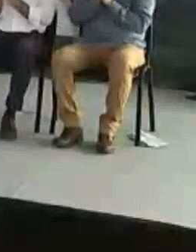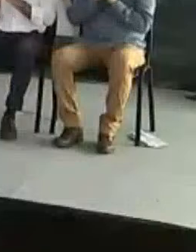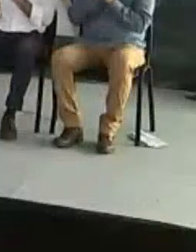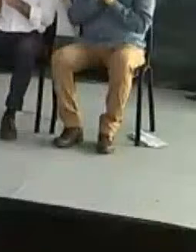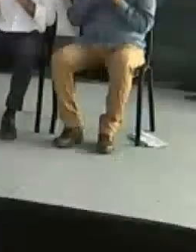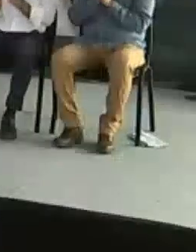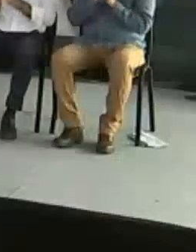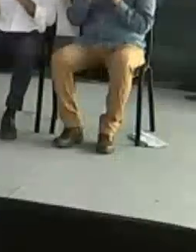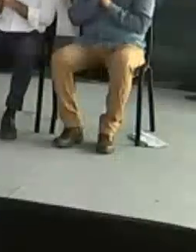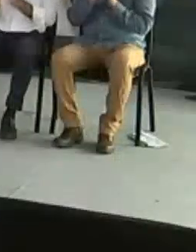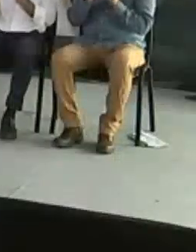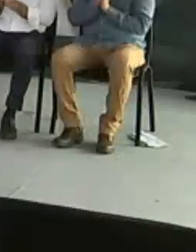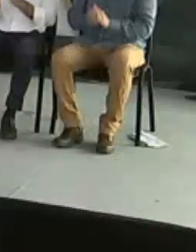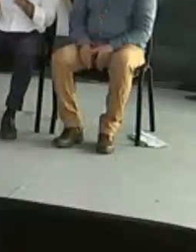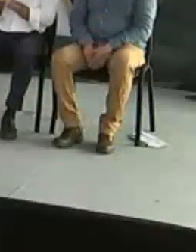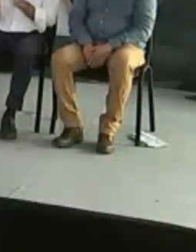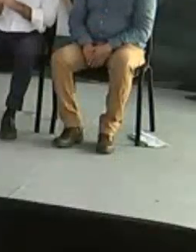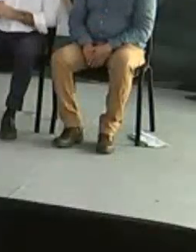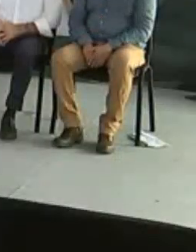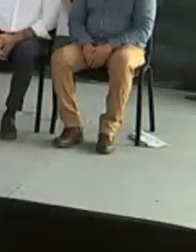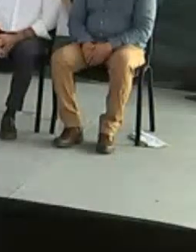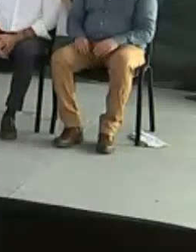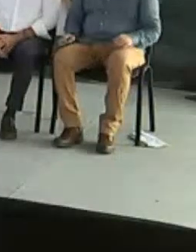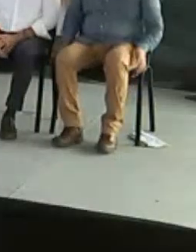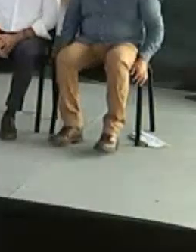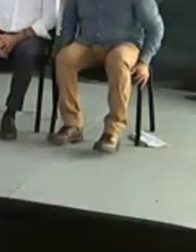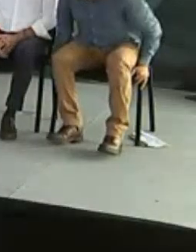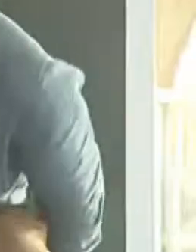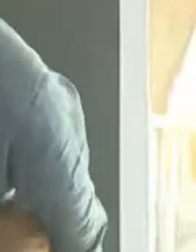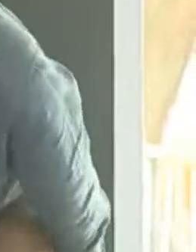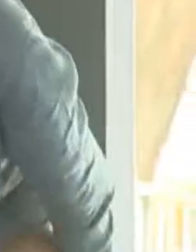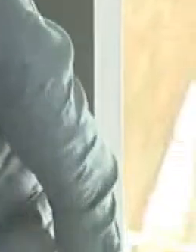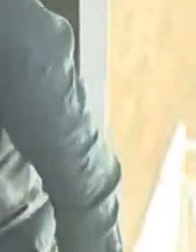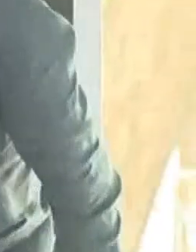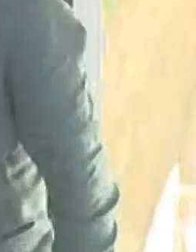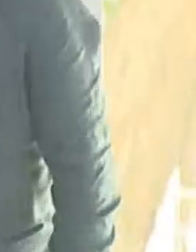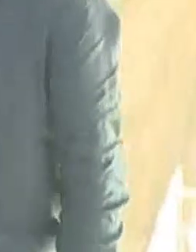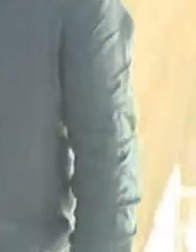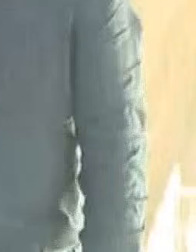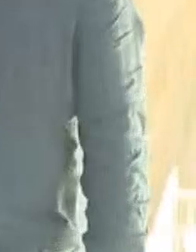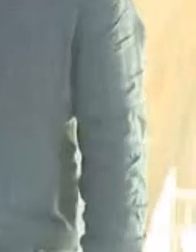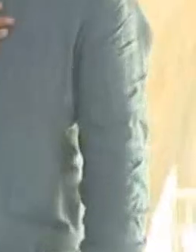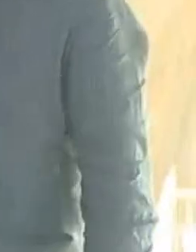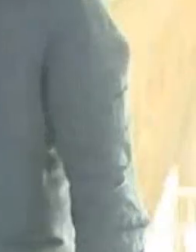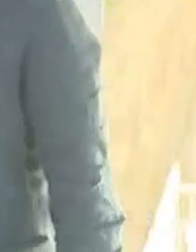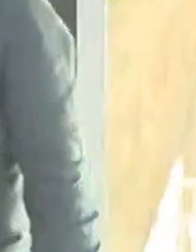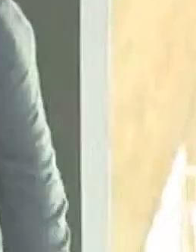El presidente municipal de Culiacán, Juan de Dios Gámez Mendívil.